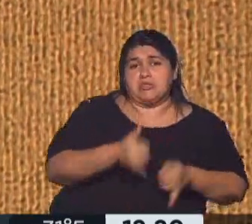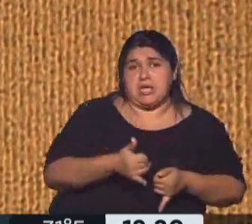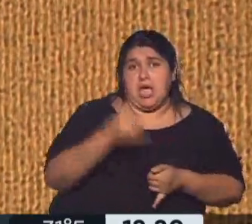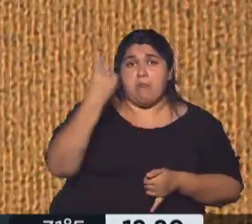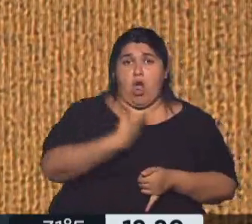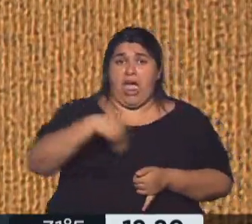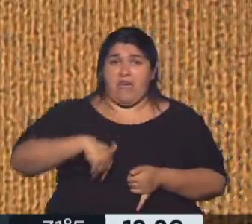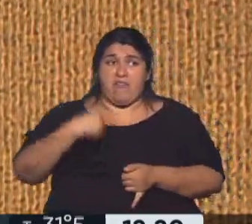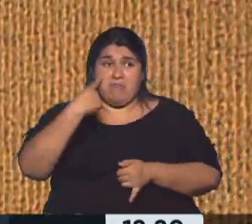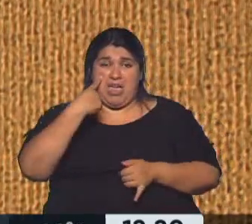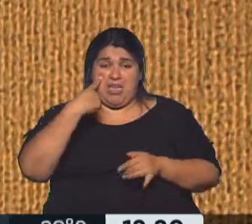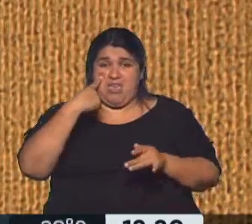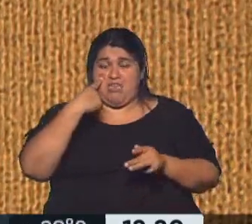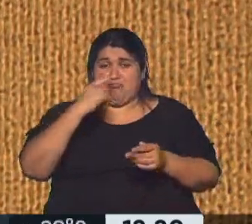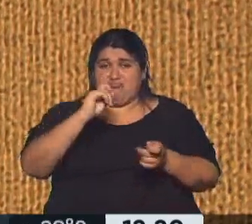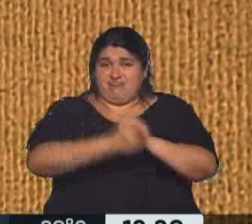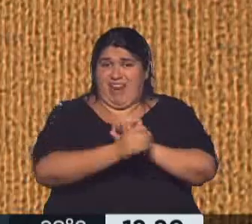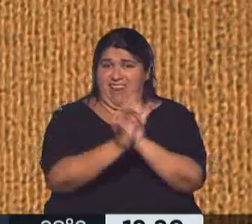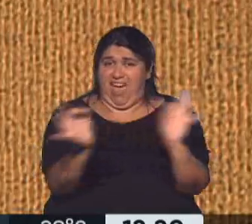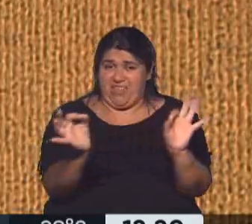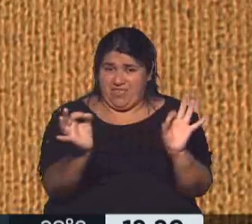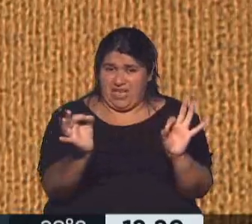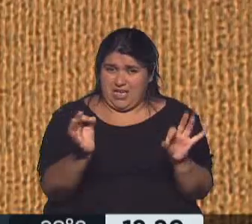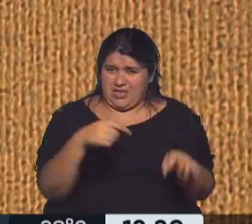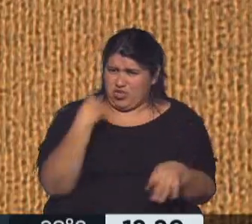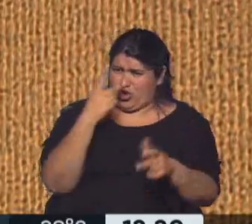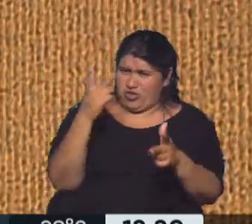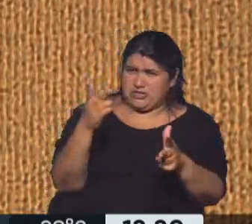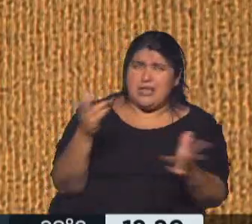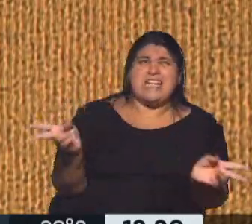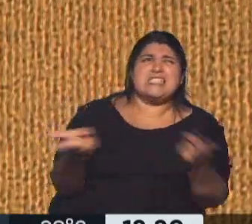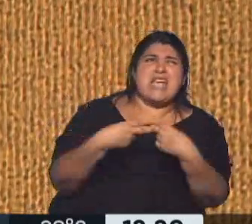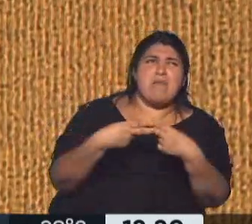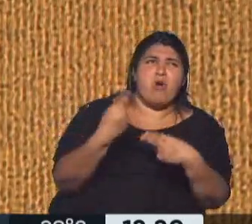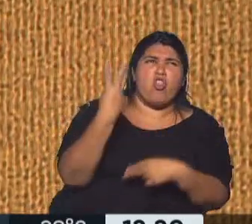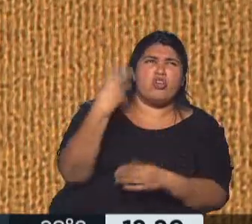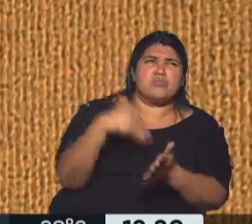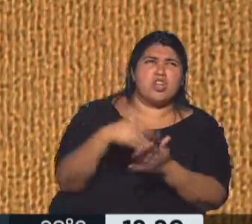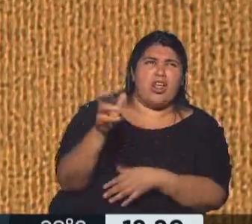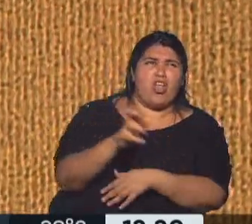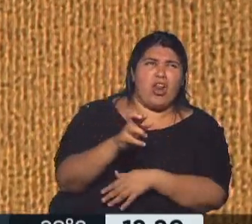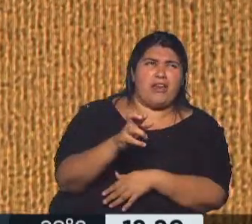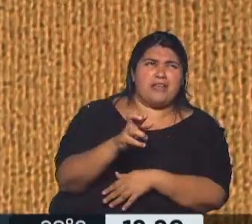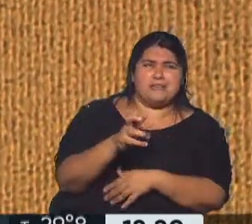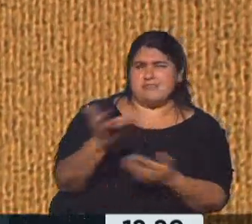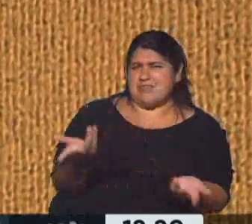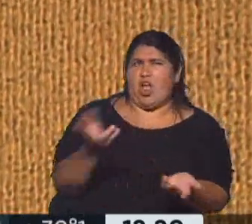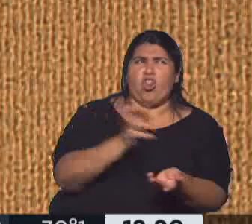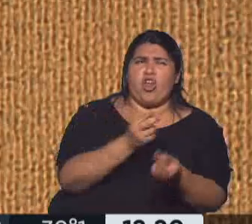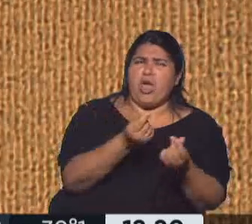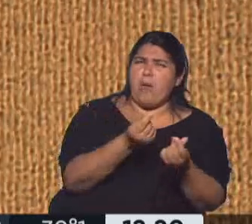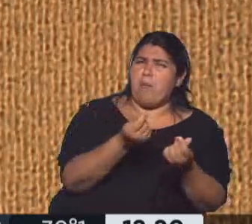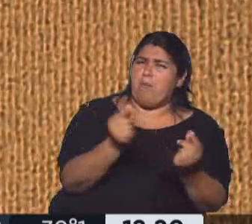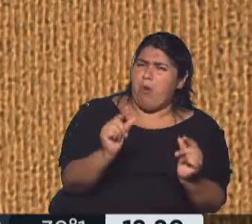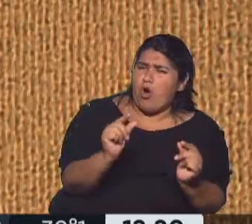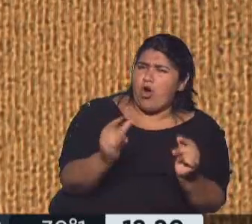Porque el famoso cepo lo que hace es decir, che, 2 millones de dólares, ¿a vos te parece? Cuando los dólares son pocos, cuando los generamos con